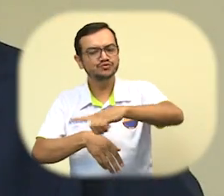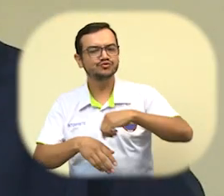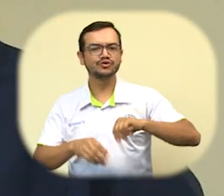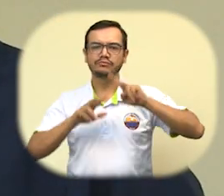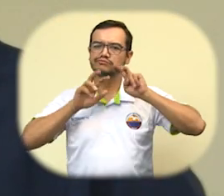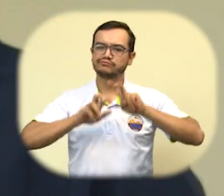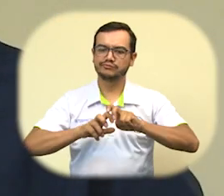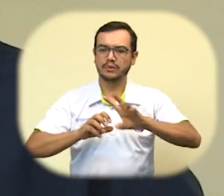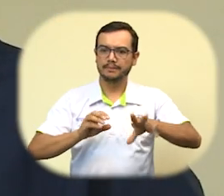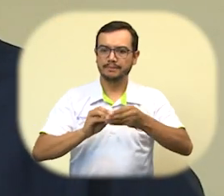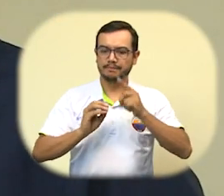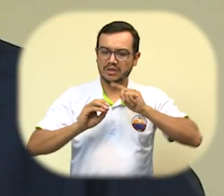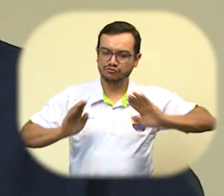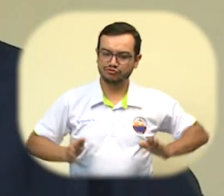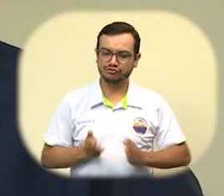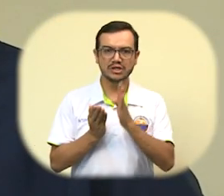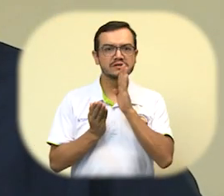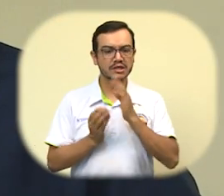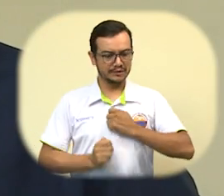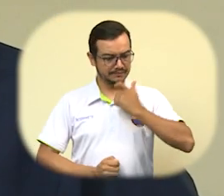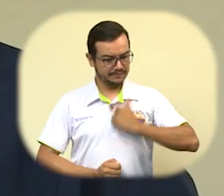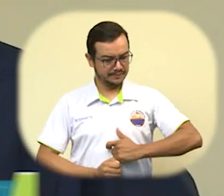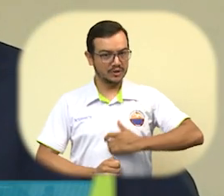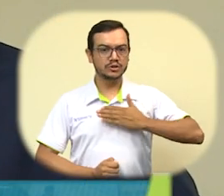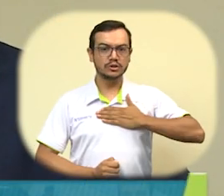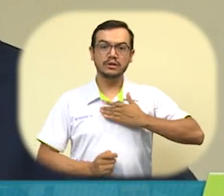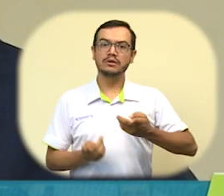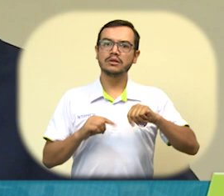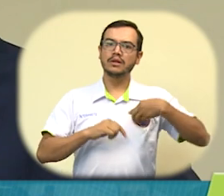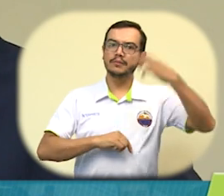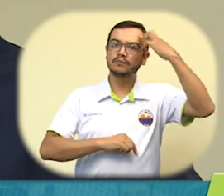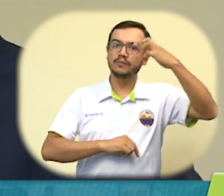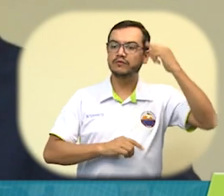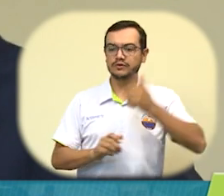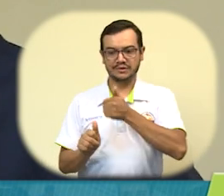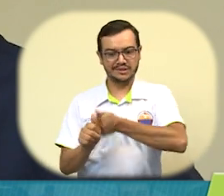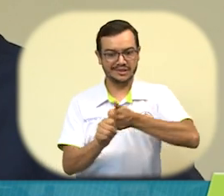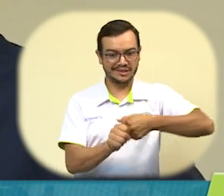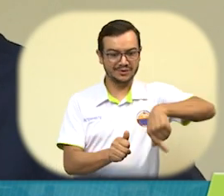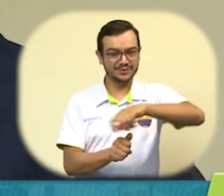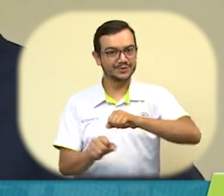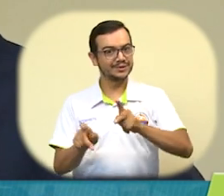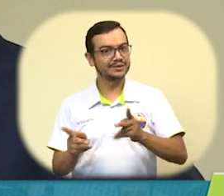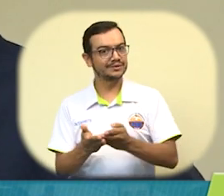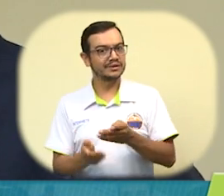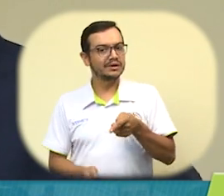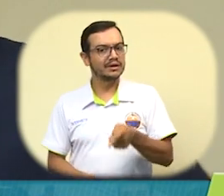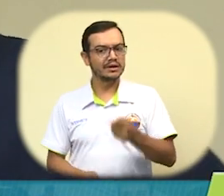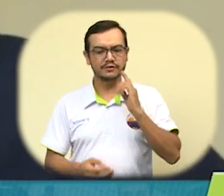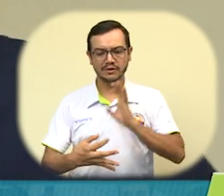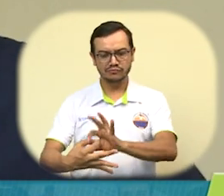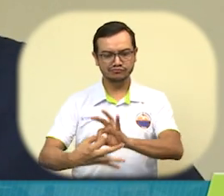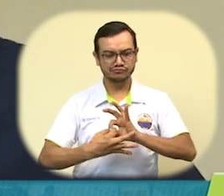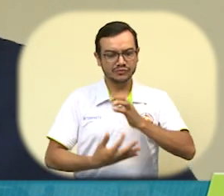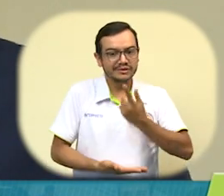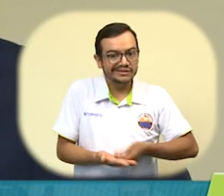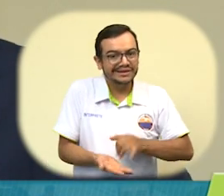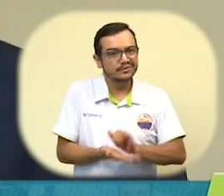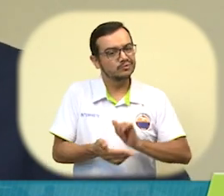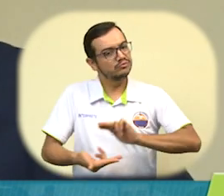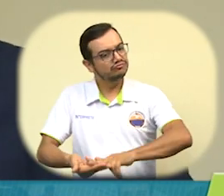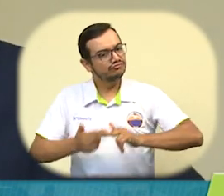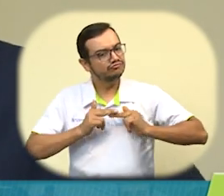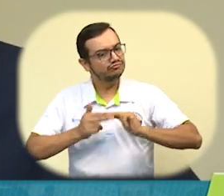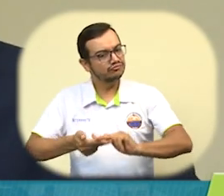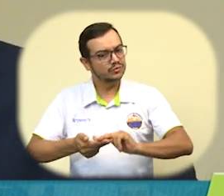es la investigación y el crecimiento tanto personal como profesional de los estudiantes, llevan o van de la mano,